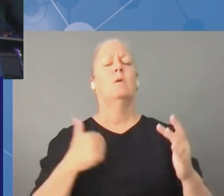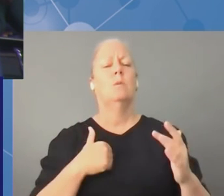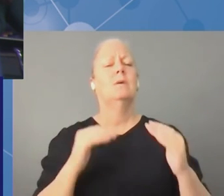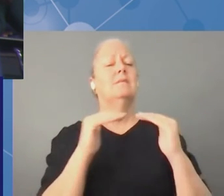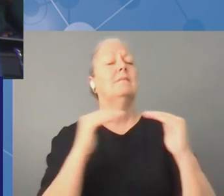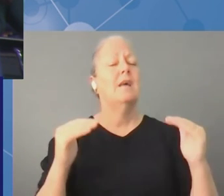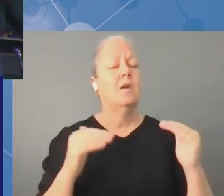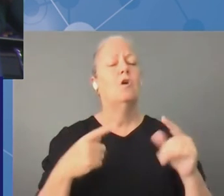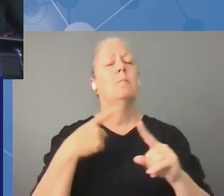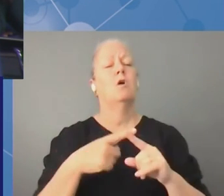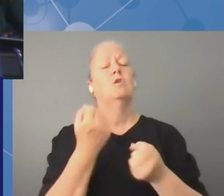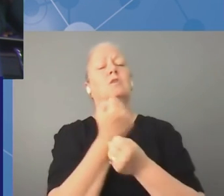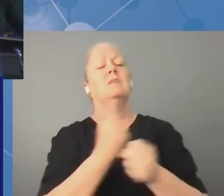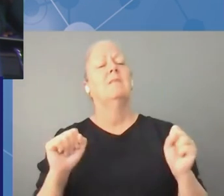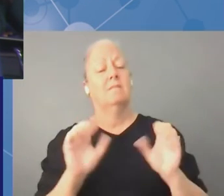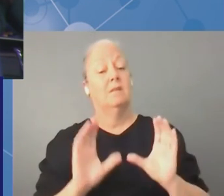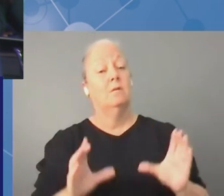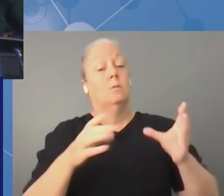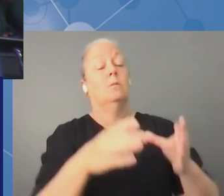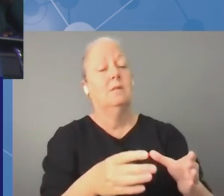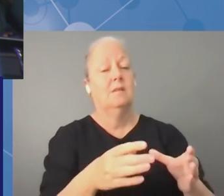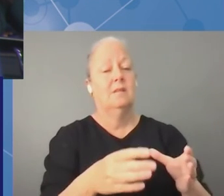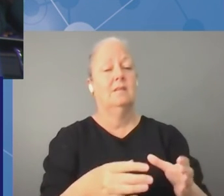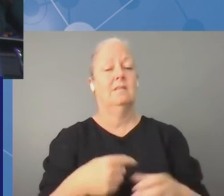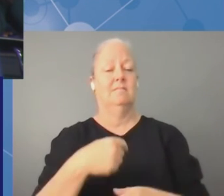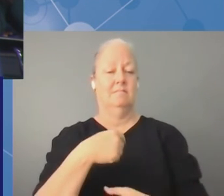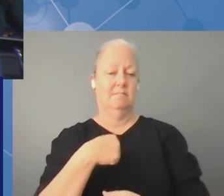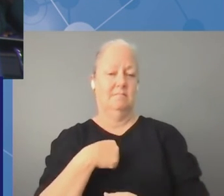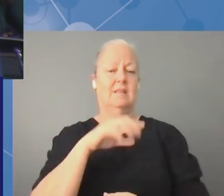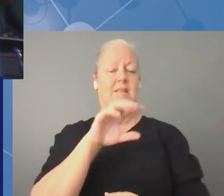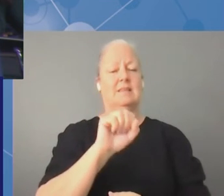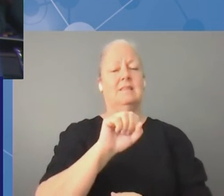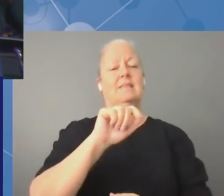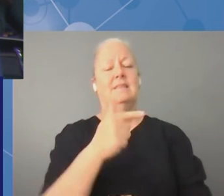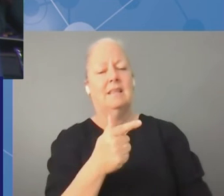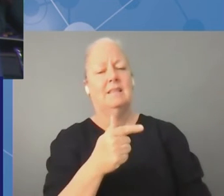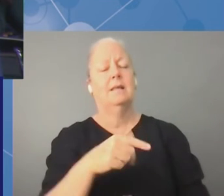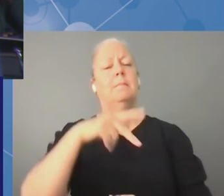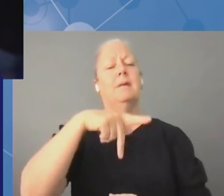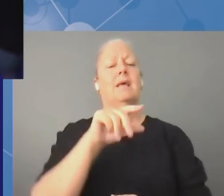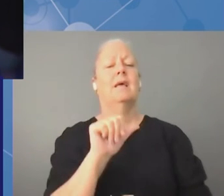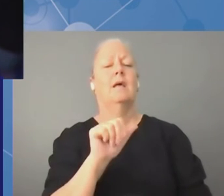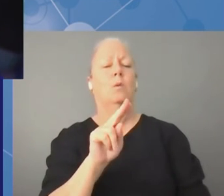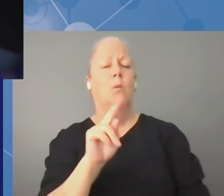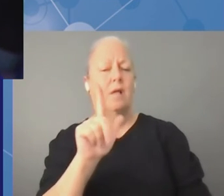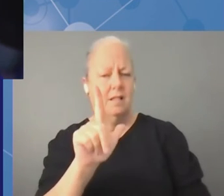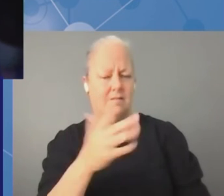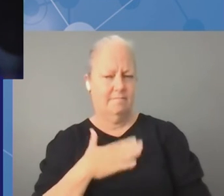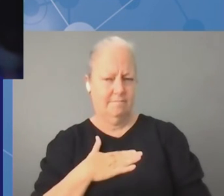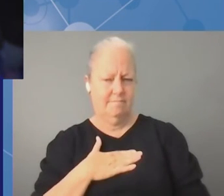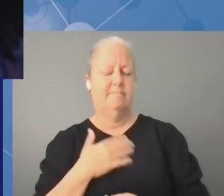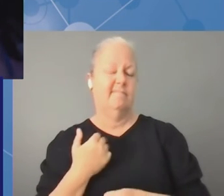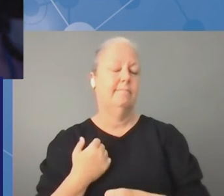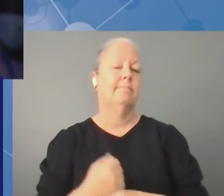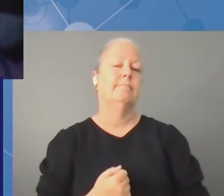Volden Natis, represento a la coalición de los estándares de la seguridad